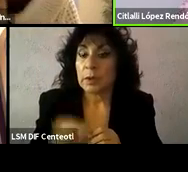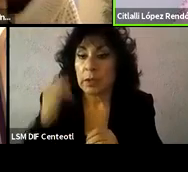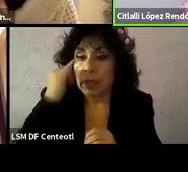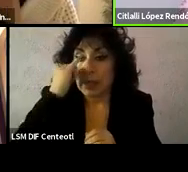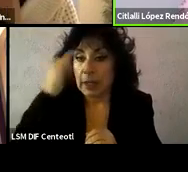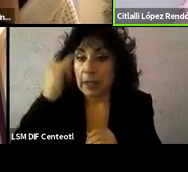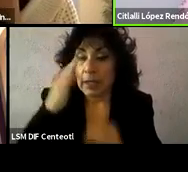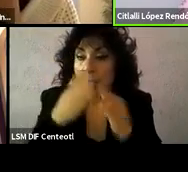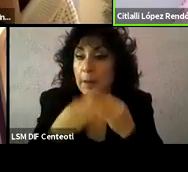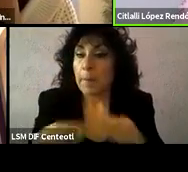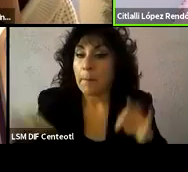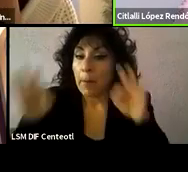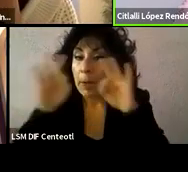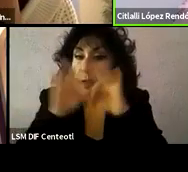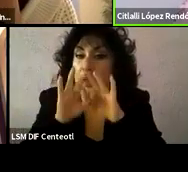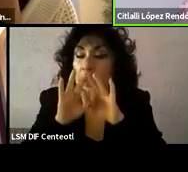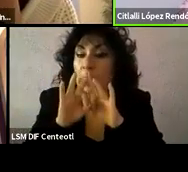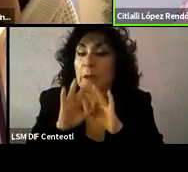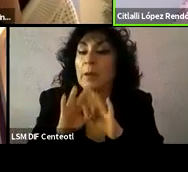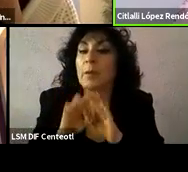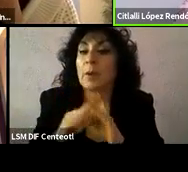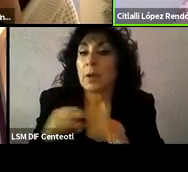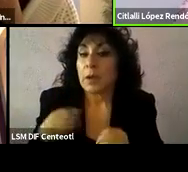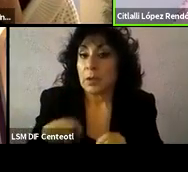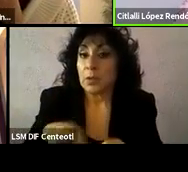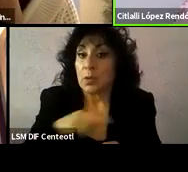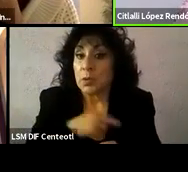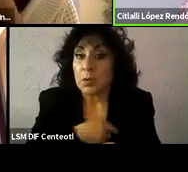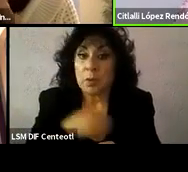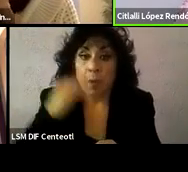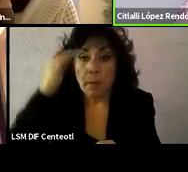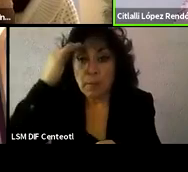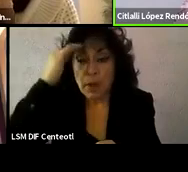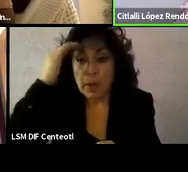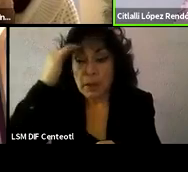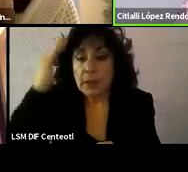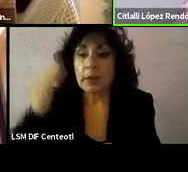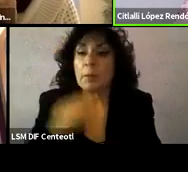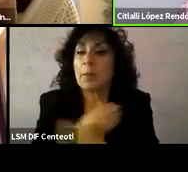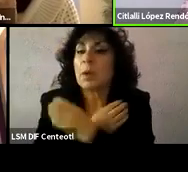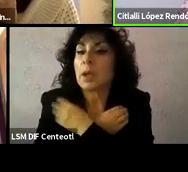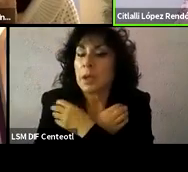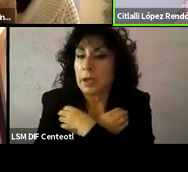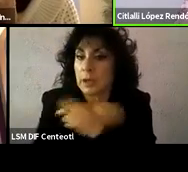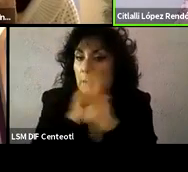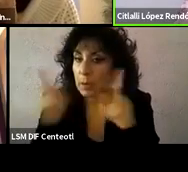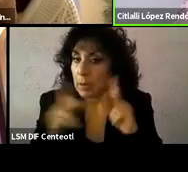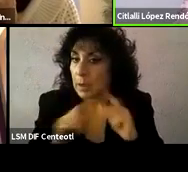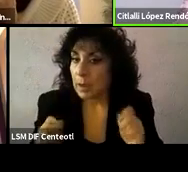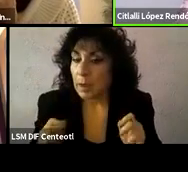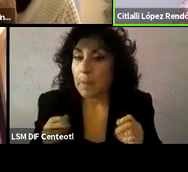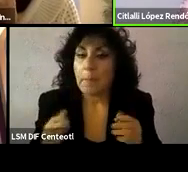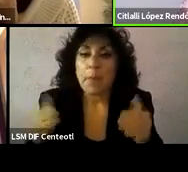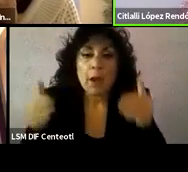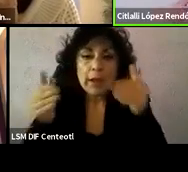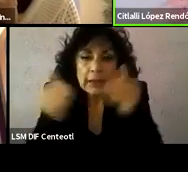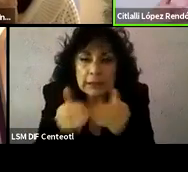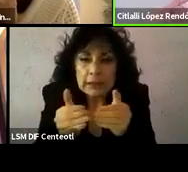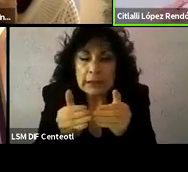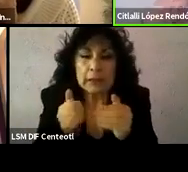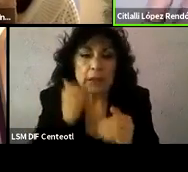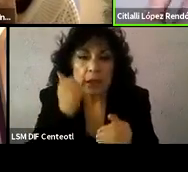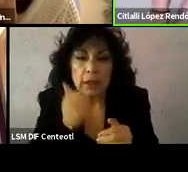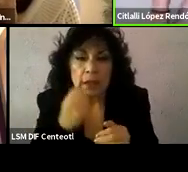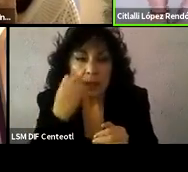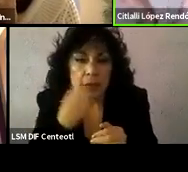consideramos fundamental no restringir la noción de educación para la paz únicamente a las aulas. Sé que no es la intención de la pregunta, pero bueno, justo